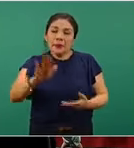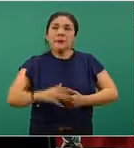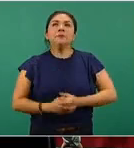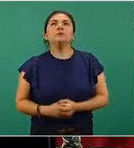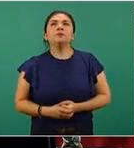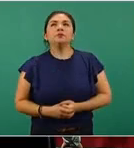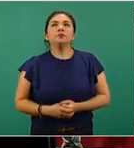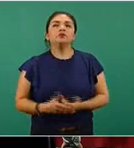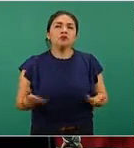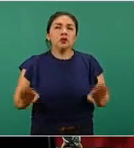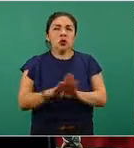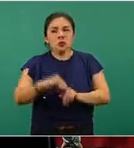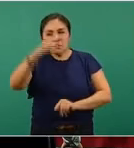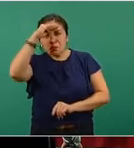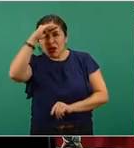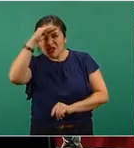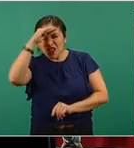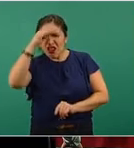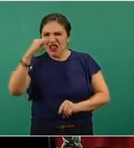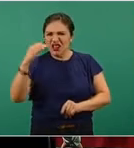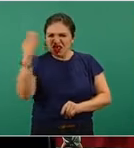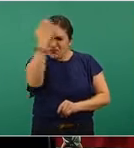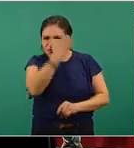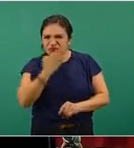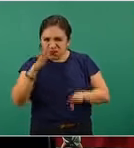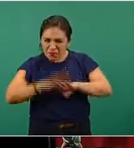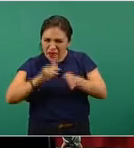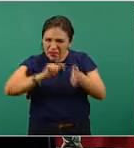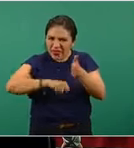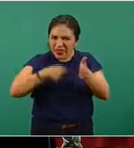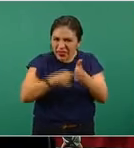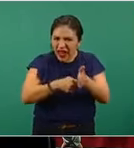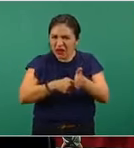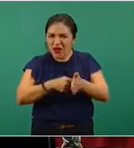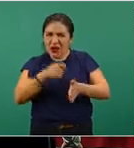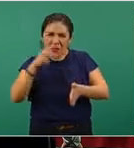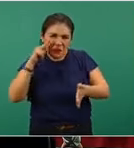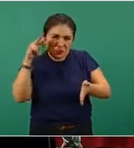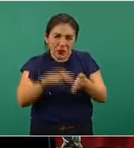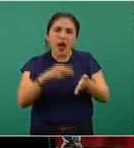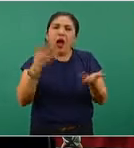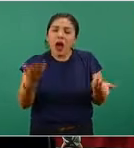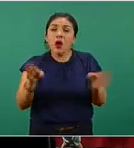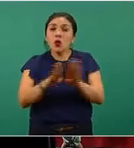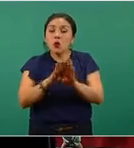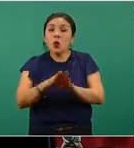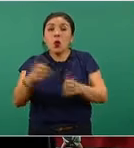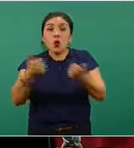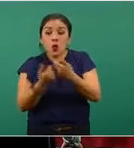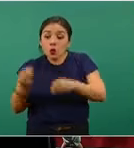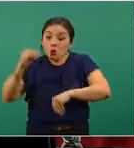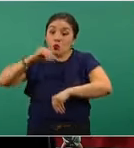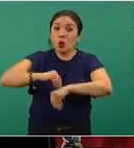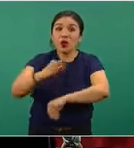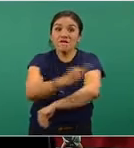perspectiva, con un fundamento técnico, podemos ver también cómo la introducción de una vacuna cambia